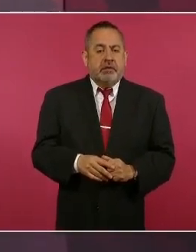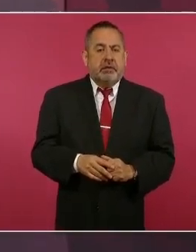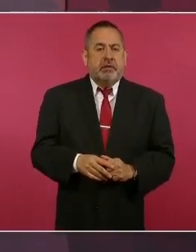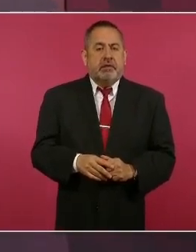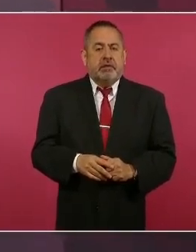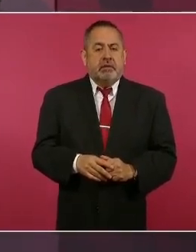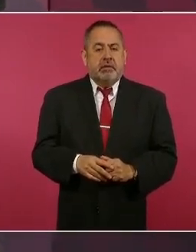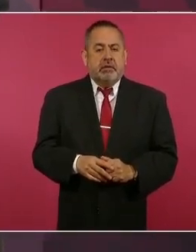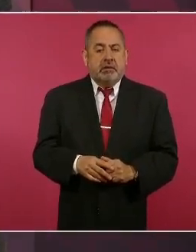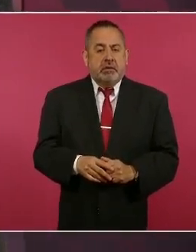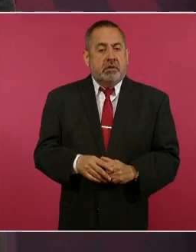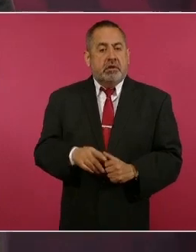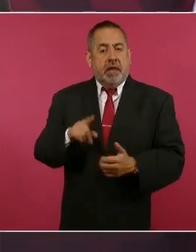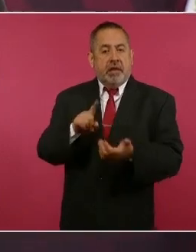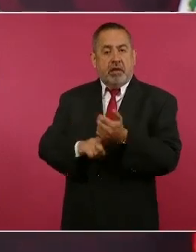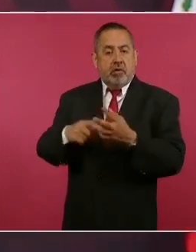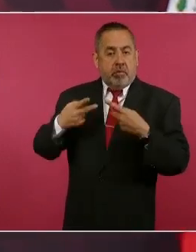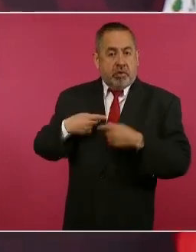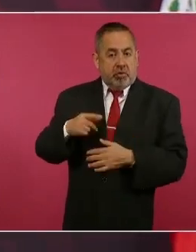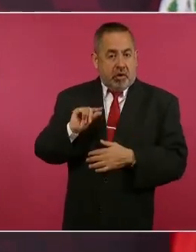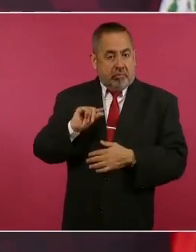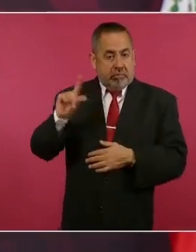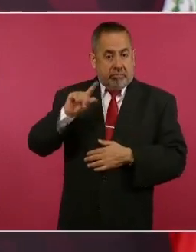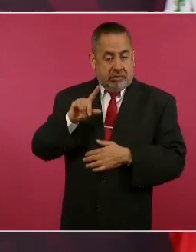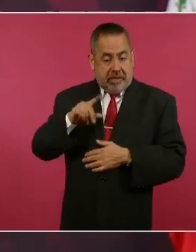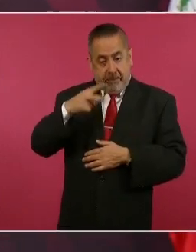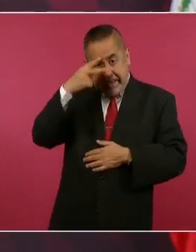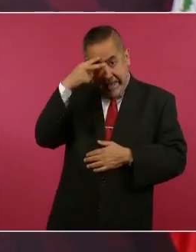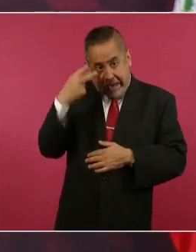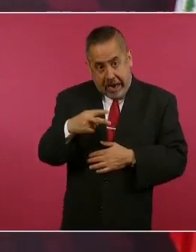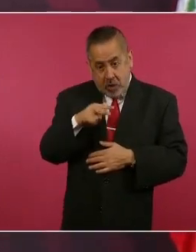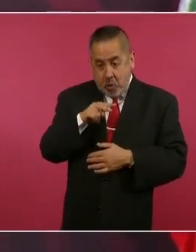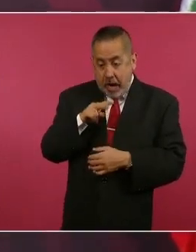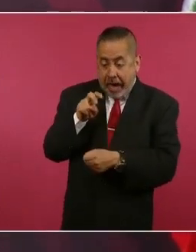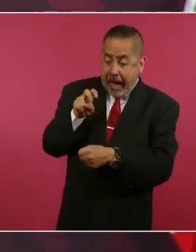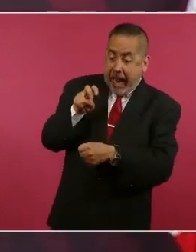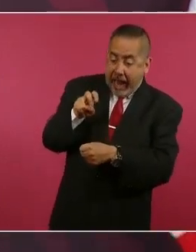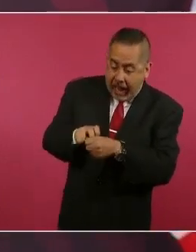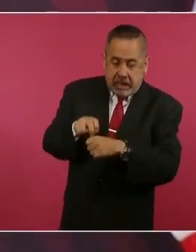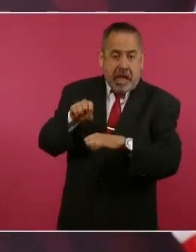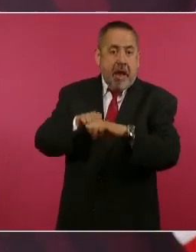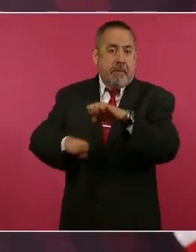nuestros diplomáticos en Ecuador